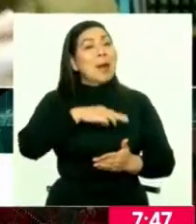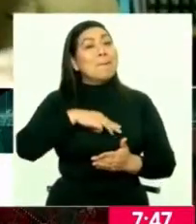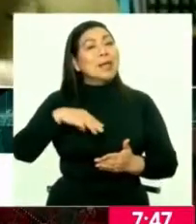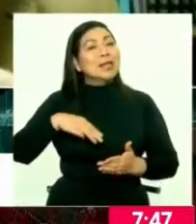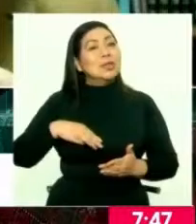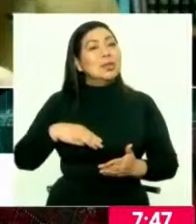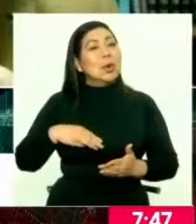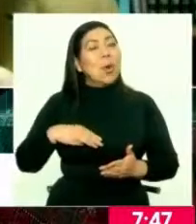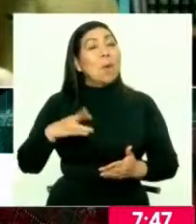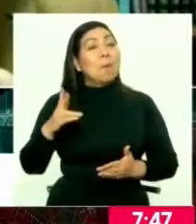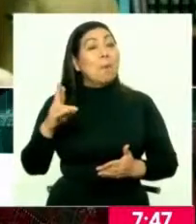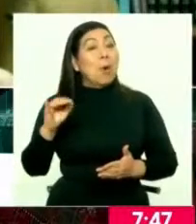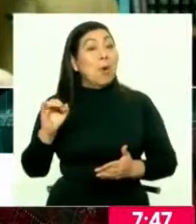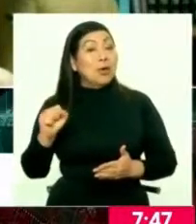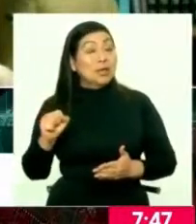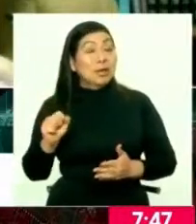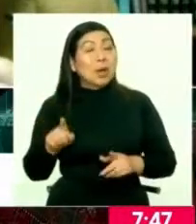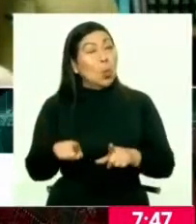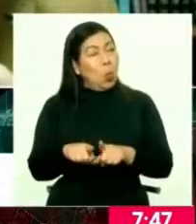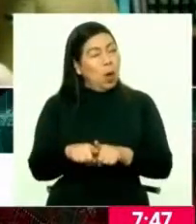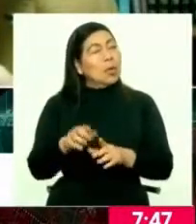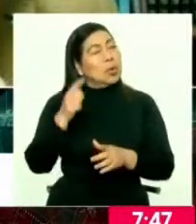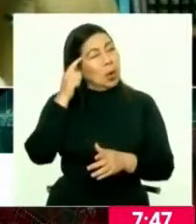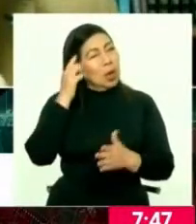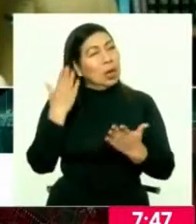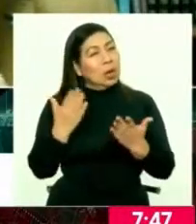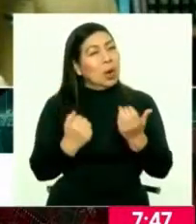creo que Carlos III va a seguir en la misma línea y no